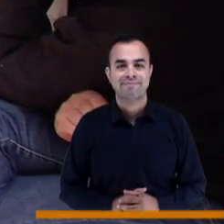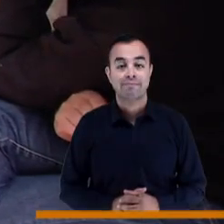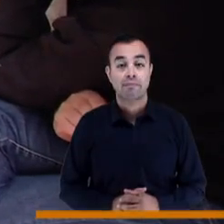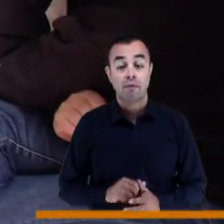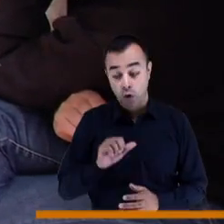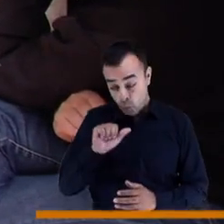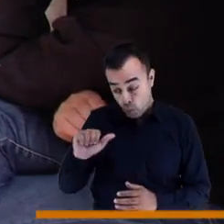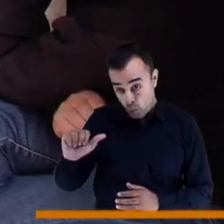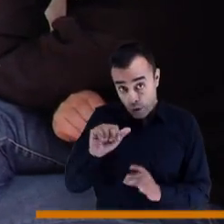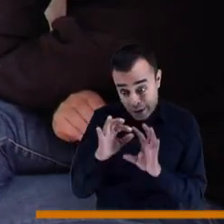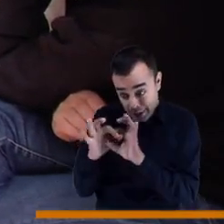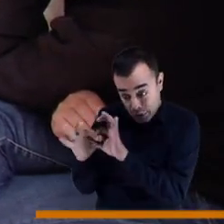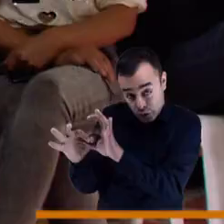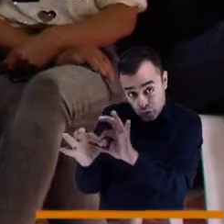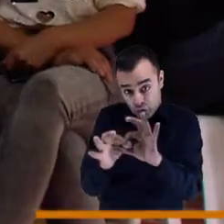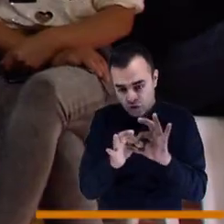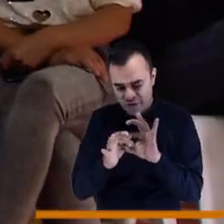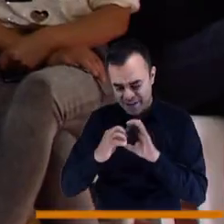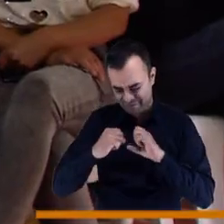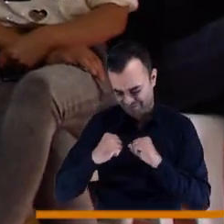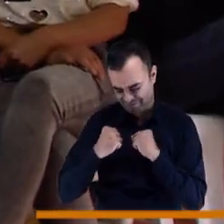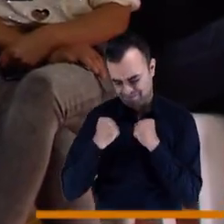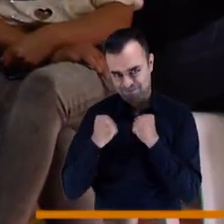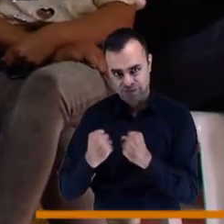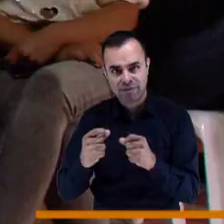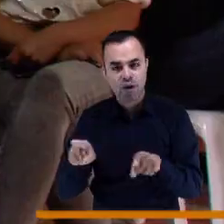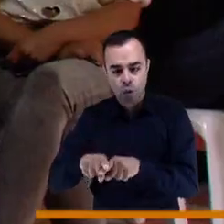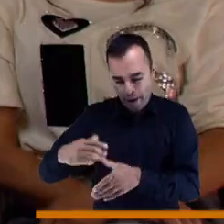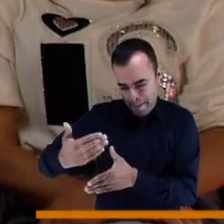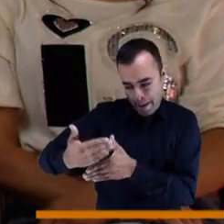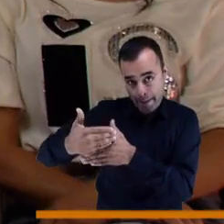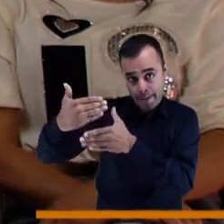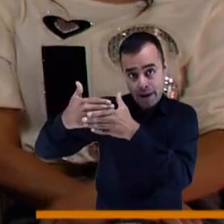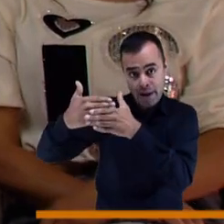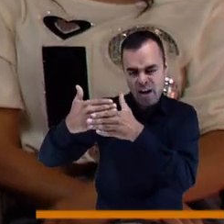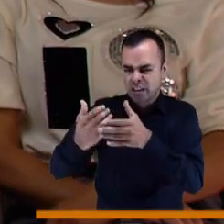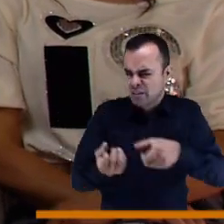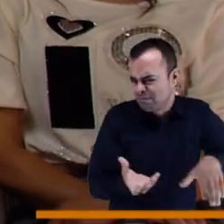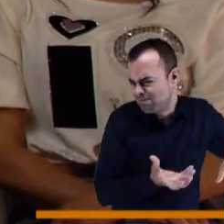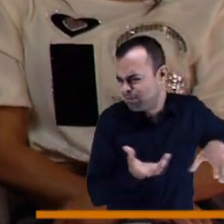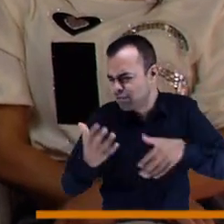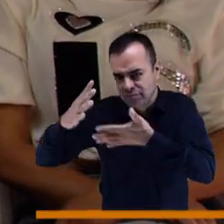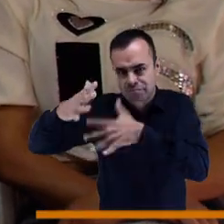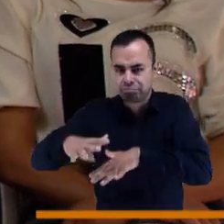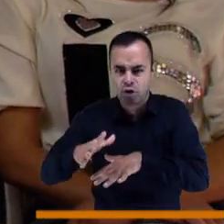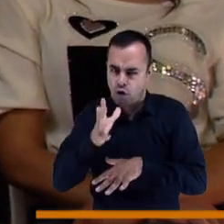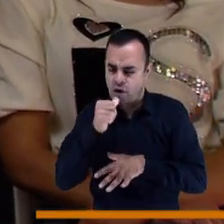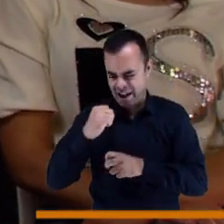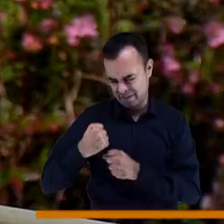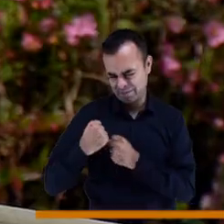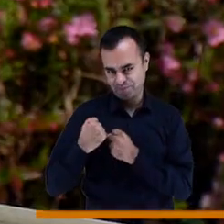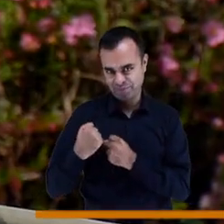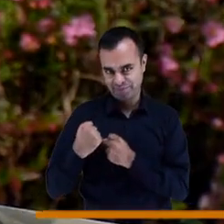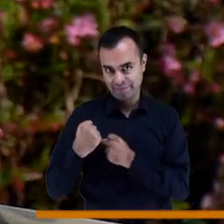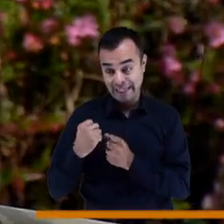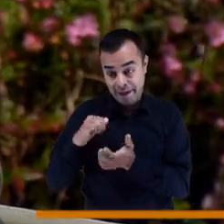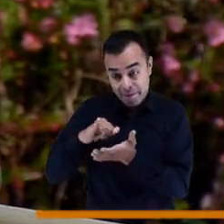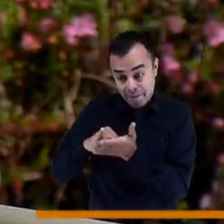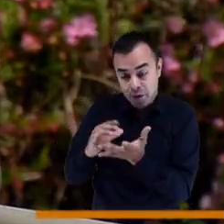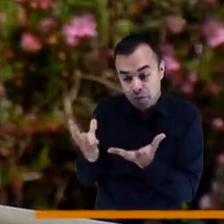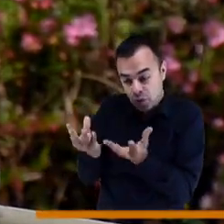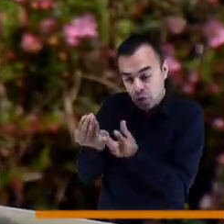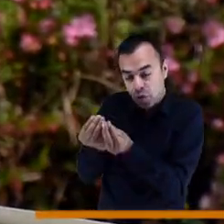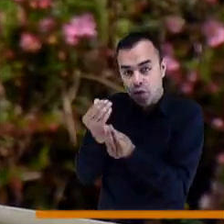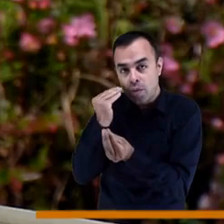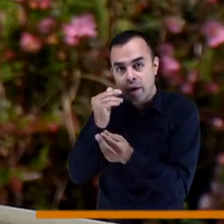Las mujeres unidas nos convertimos en una fortaleza difícil de derribar. Siempre Vivas es el vivo ejemplo de esto al